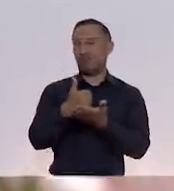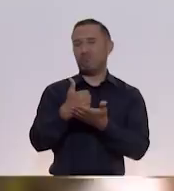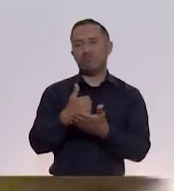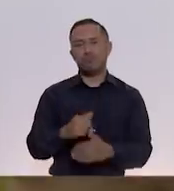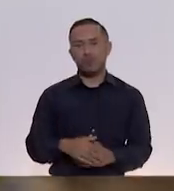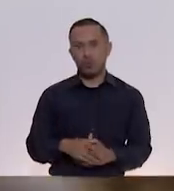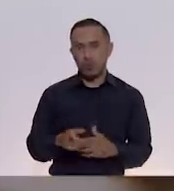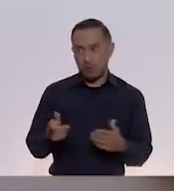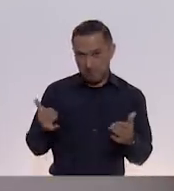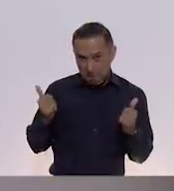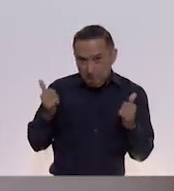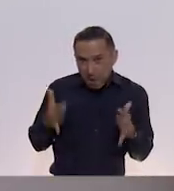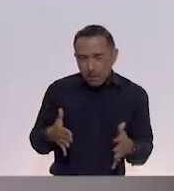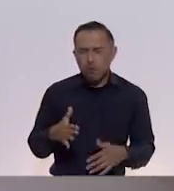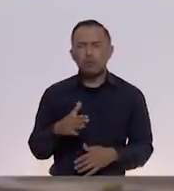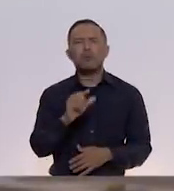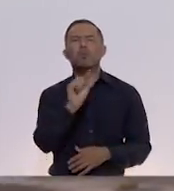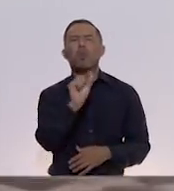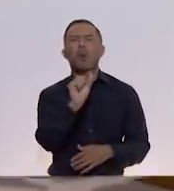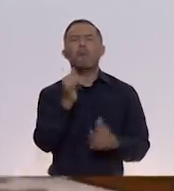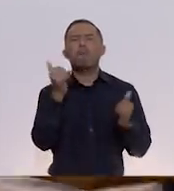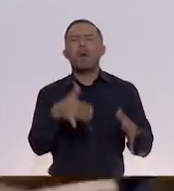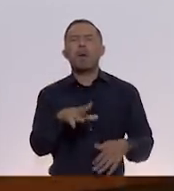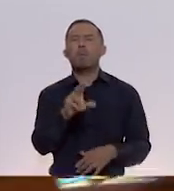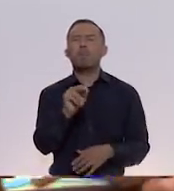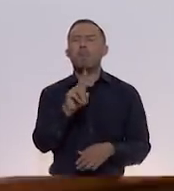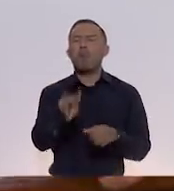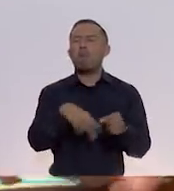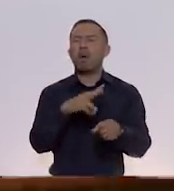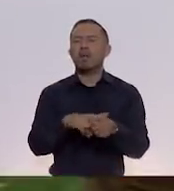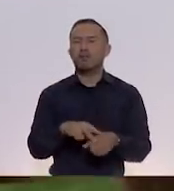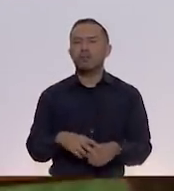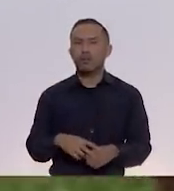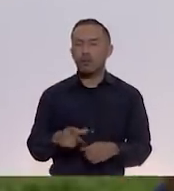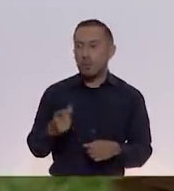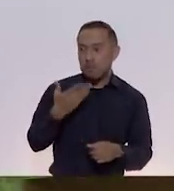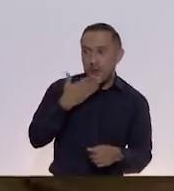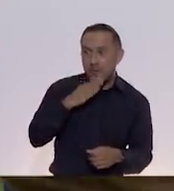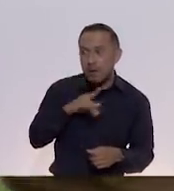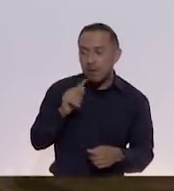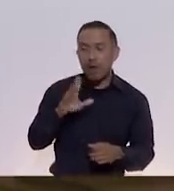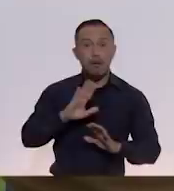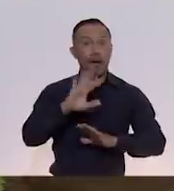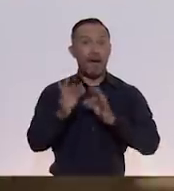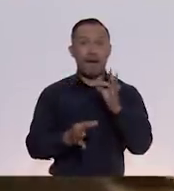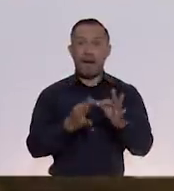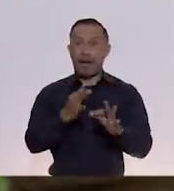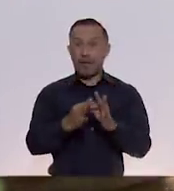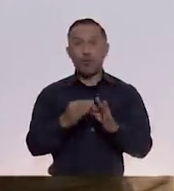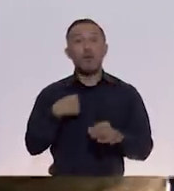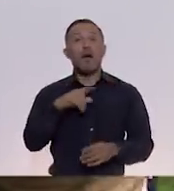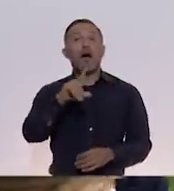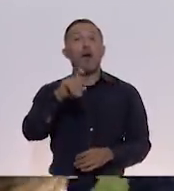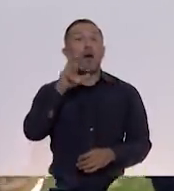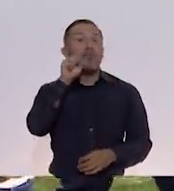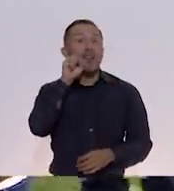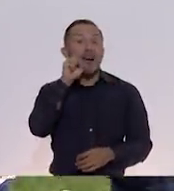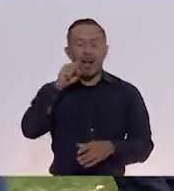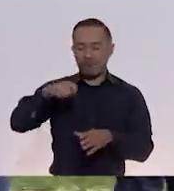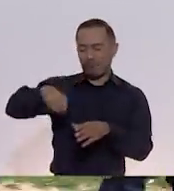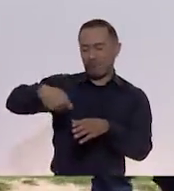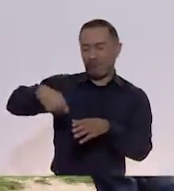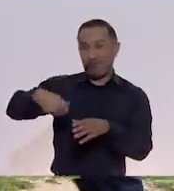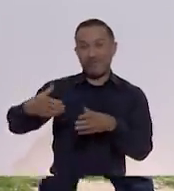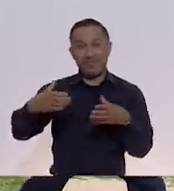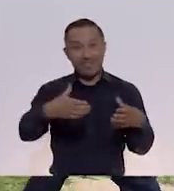¿Pesa mucho? Un poquito, no mucho. Mira. ¿Cómo vamos? Ahí vamos. Ya acabamos. Le hice agüita de naranja. Gracias. Ah, muchas